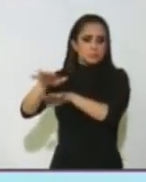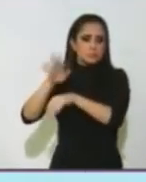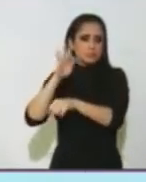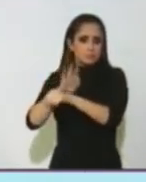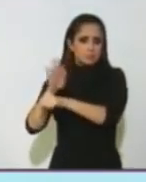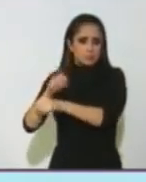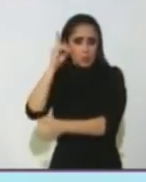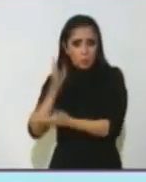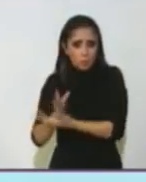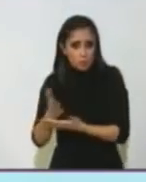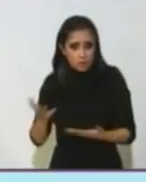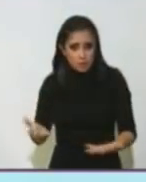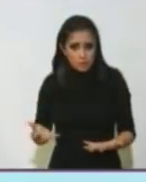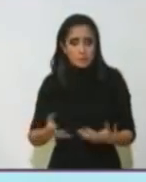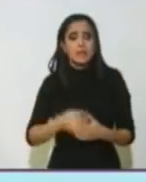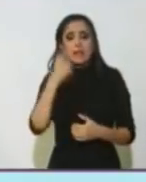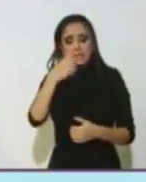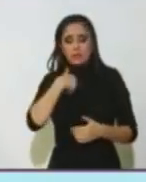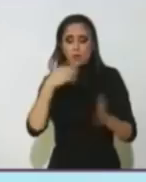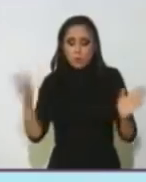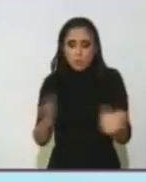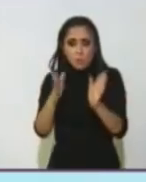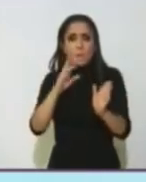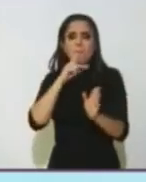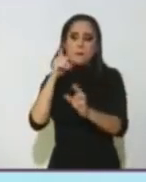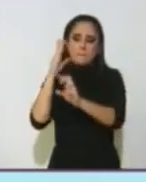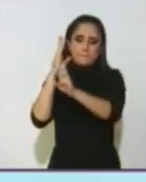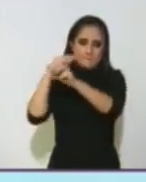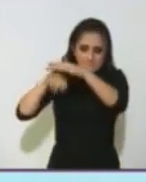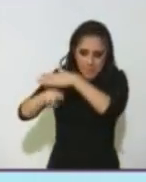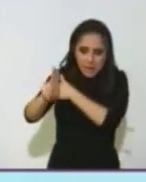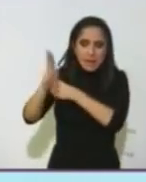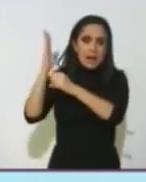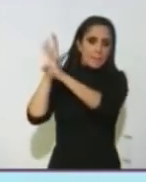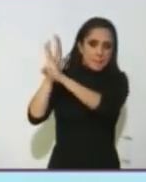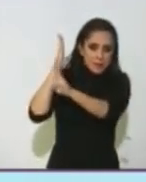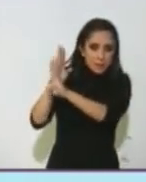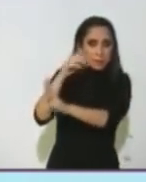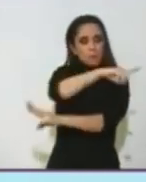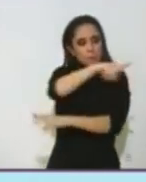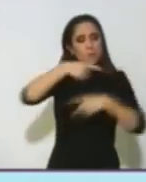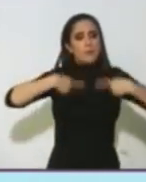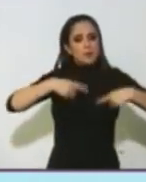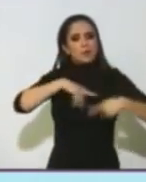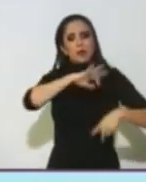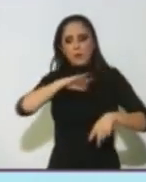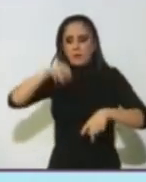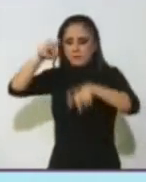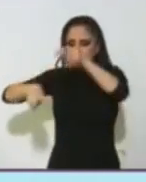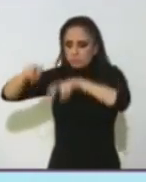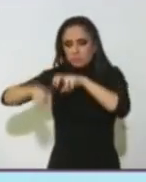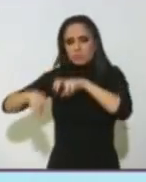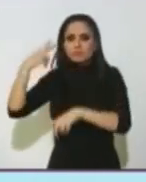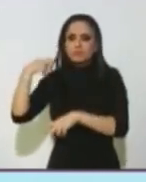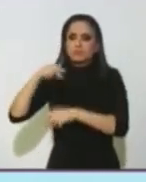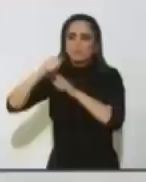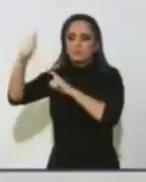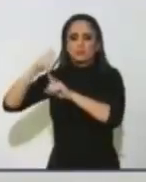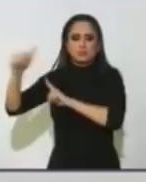vamos a impulsar el metro metrobús como una de las alternativas para resolver esta problemática